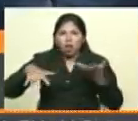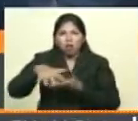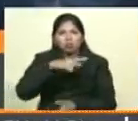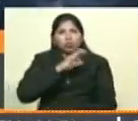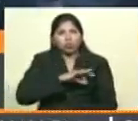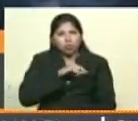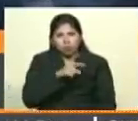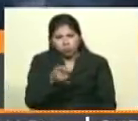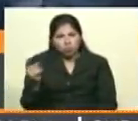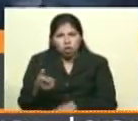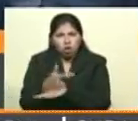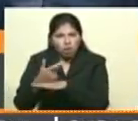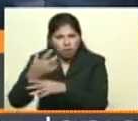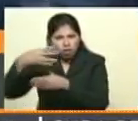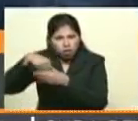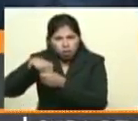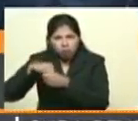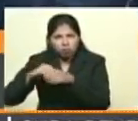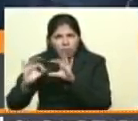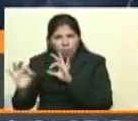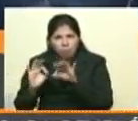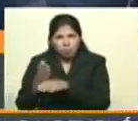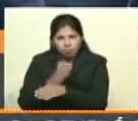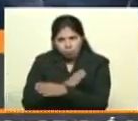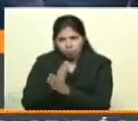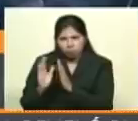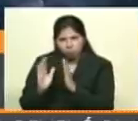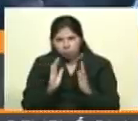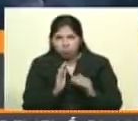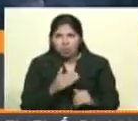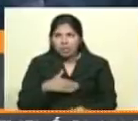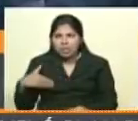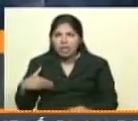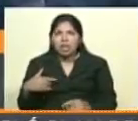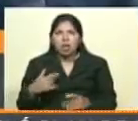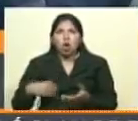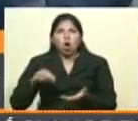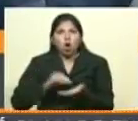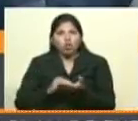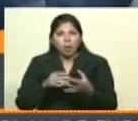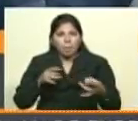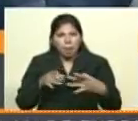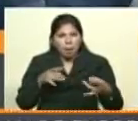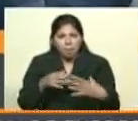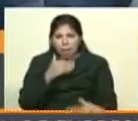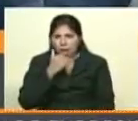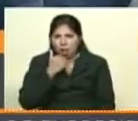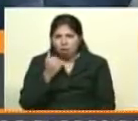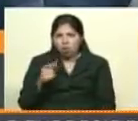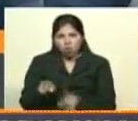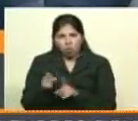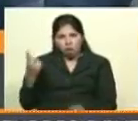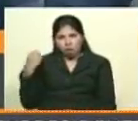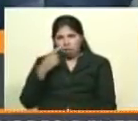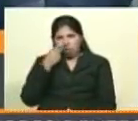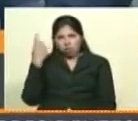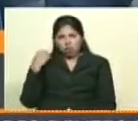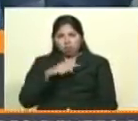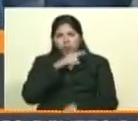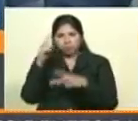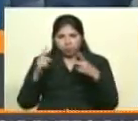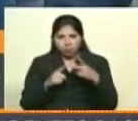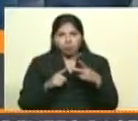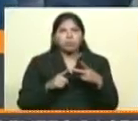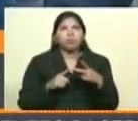está preparado el gobierno nacional si la oposición venezolana quiere nuevamente protagonizar un escenario violento como el del año 2017? Mi segunda pregunta